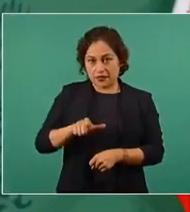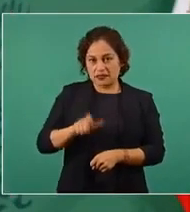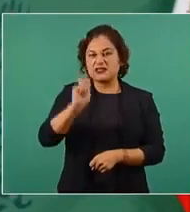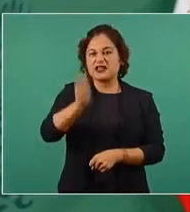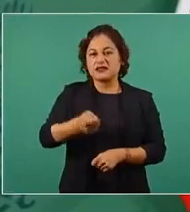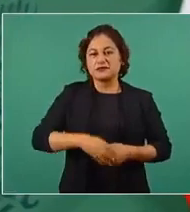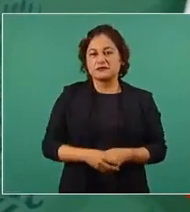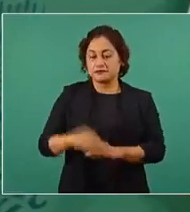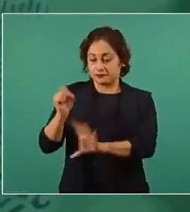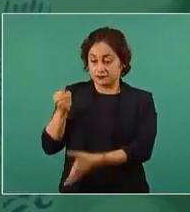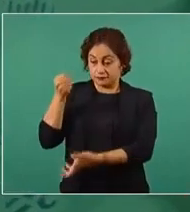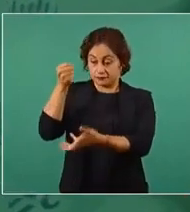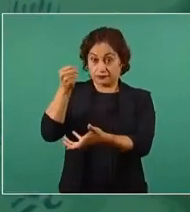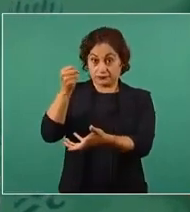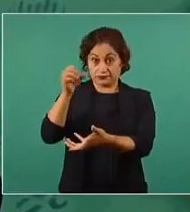a